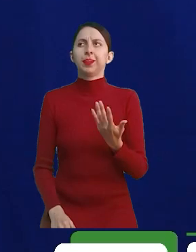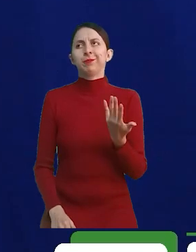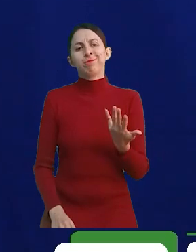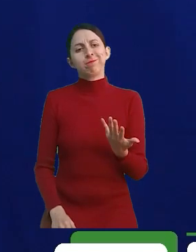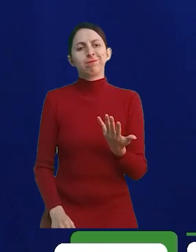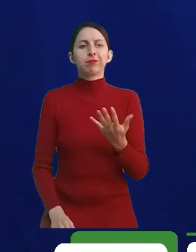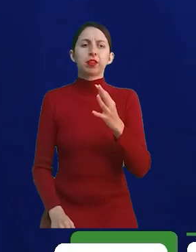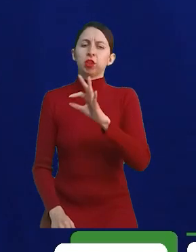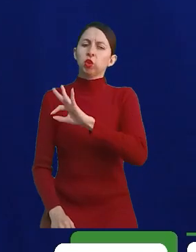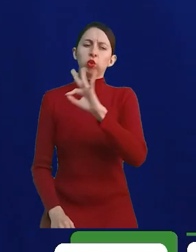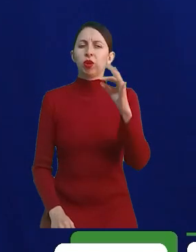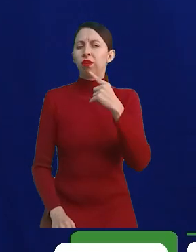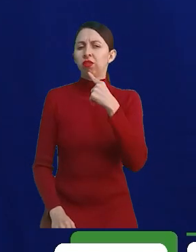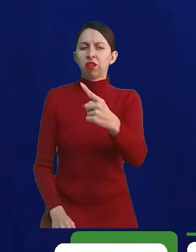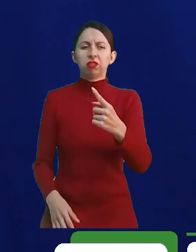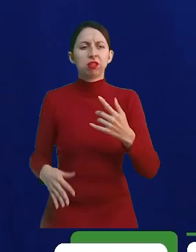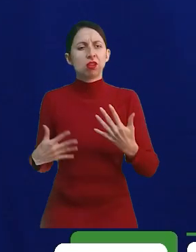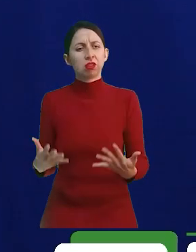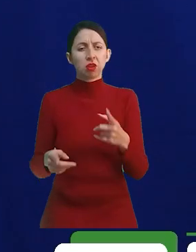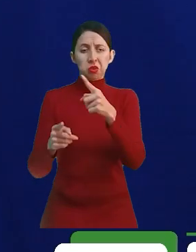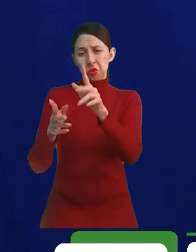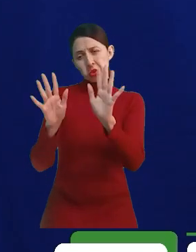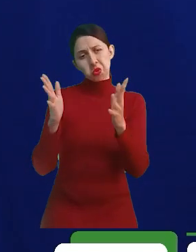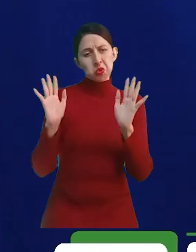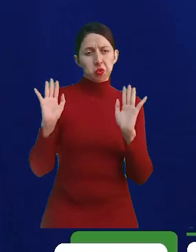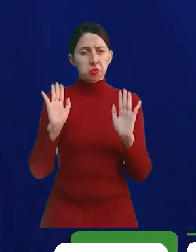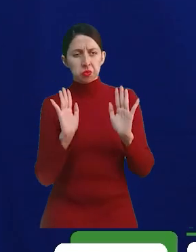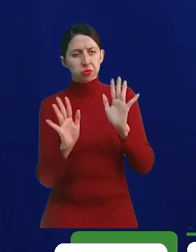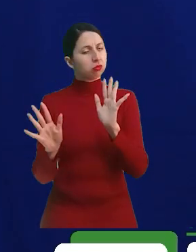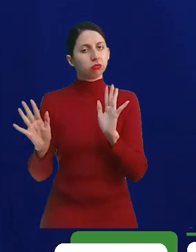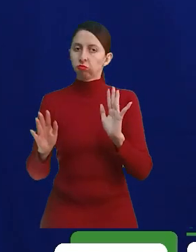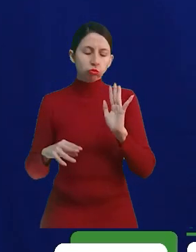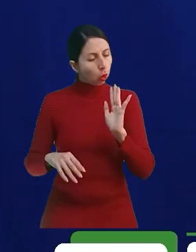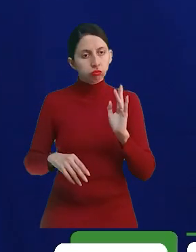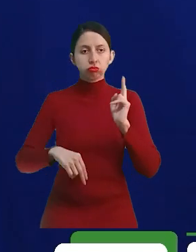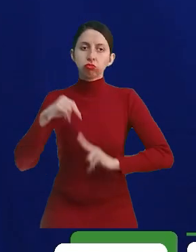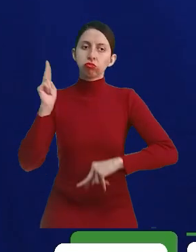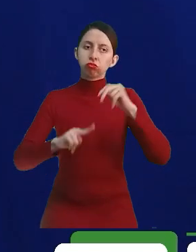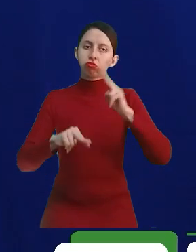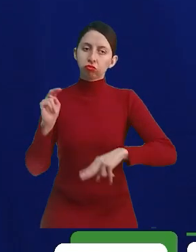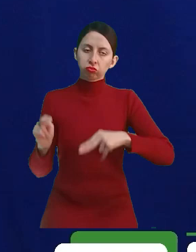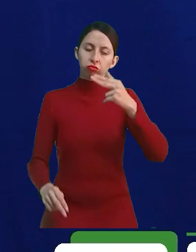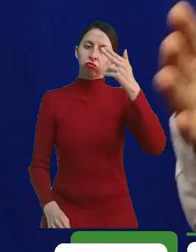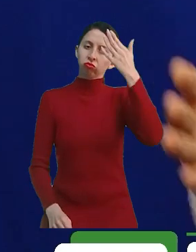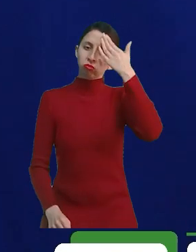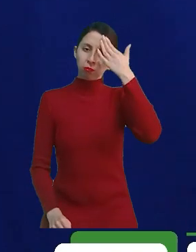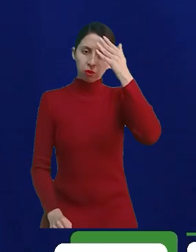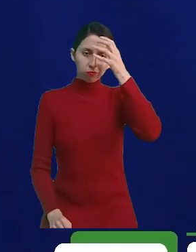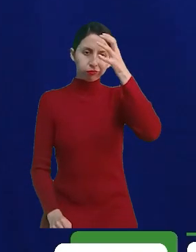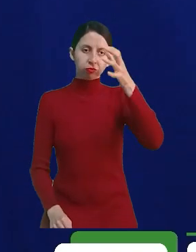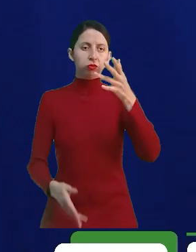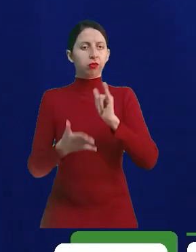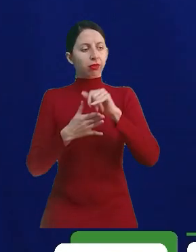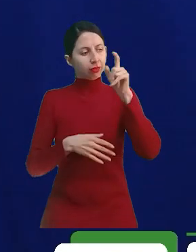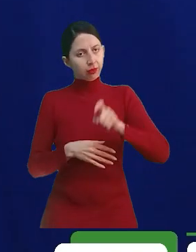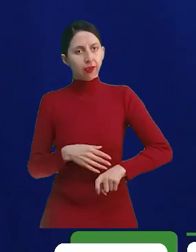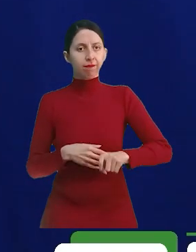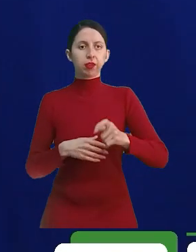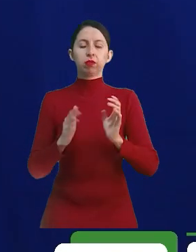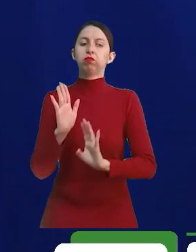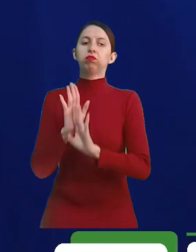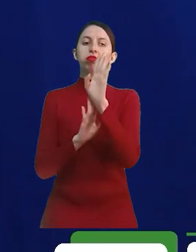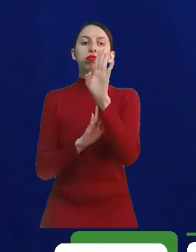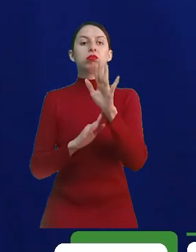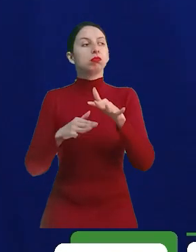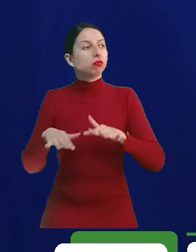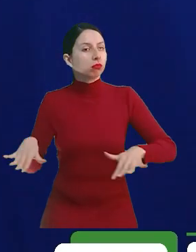haya ningún espacio Vedado a la construcción de conocimientos saberes no solamente en las aulas de clase se